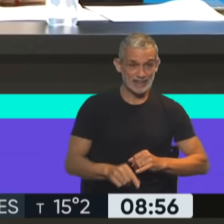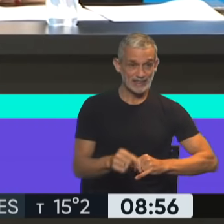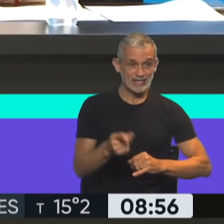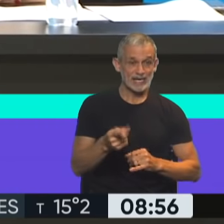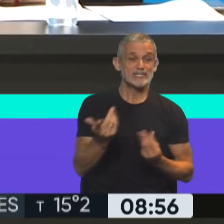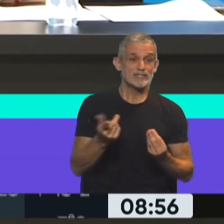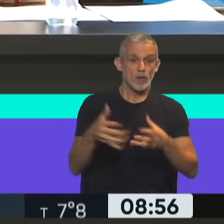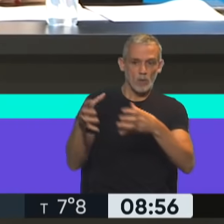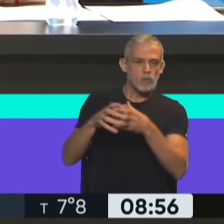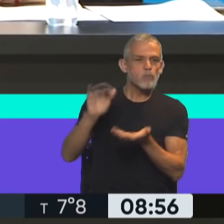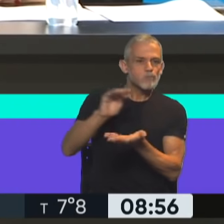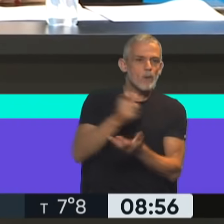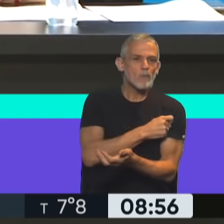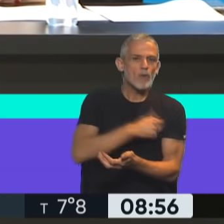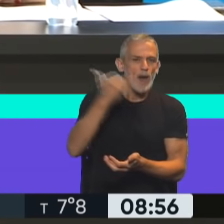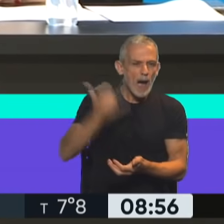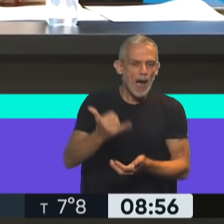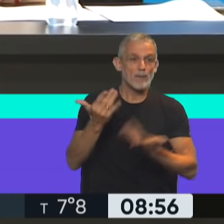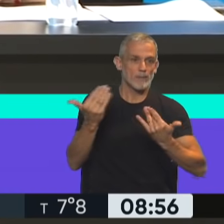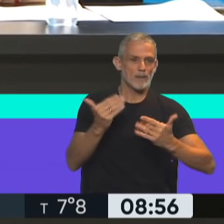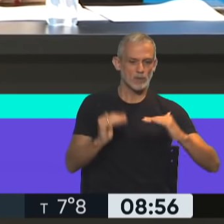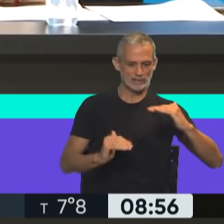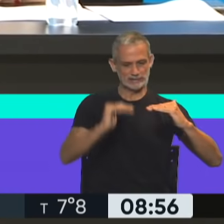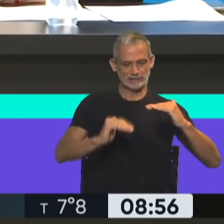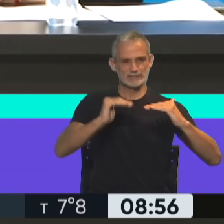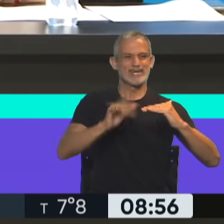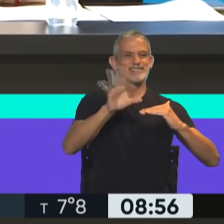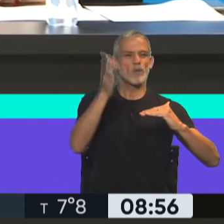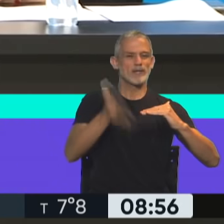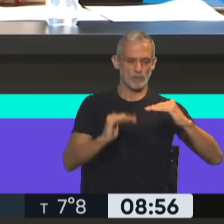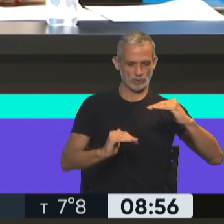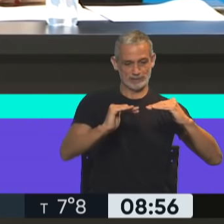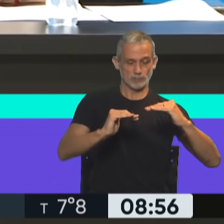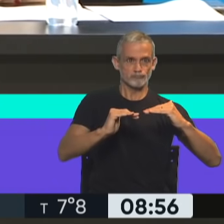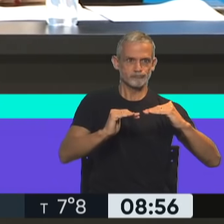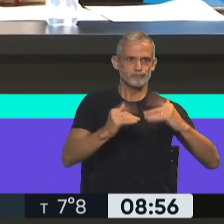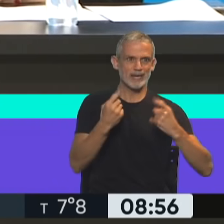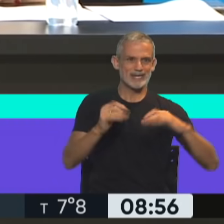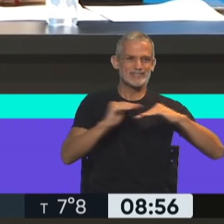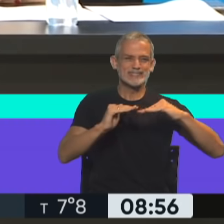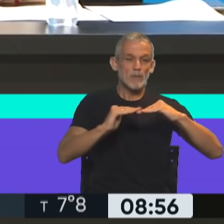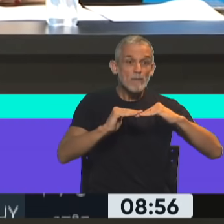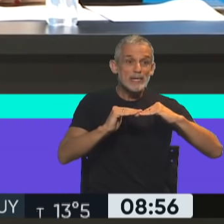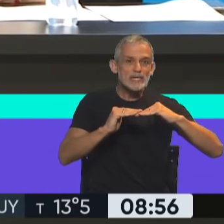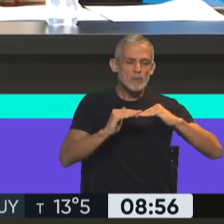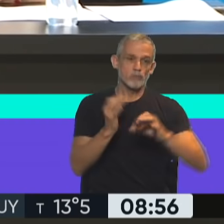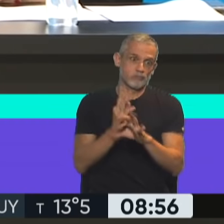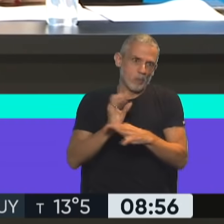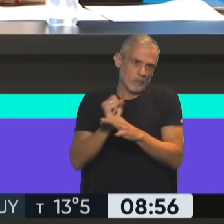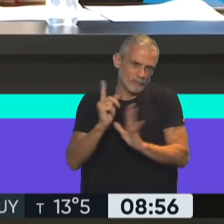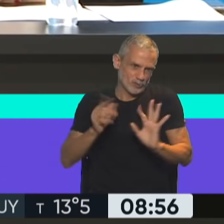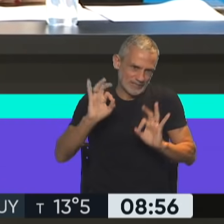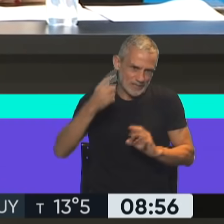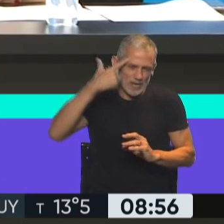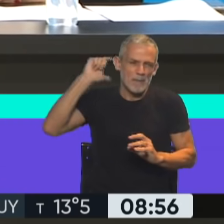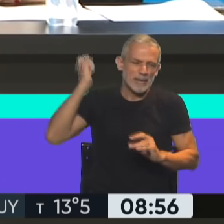el stock de vacunas los tiene como para poder llegar a este 50% óptimo que nos indican los expertos y la